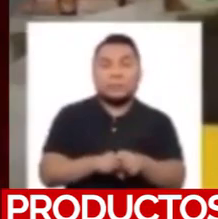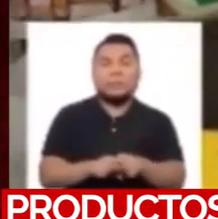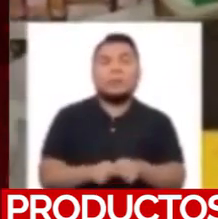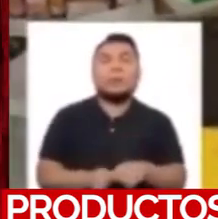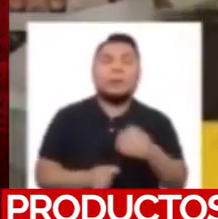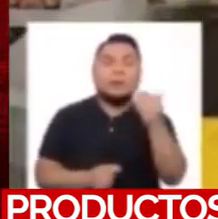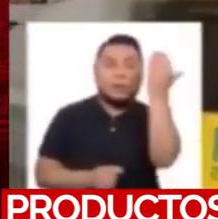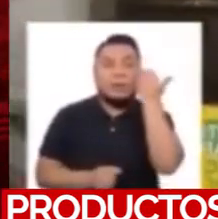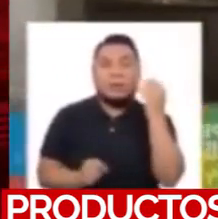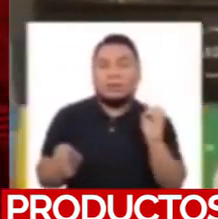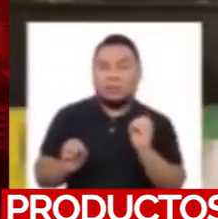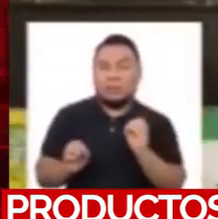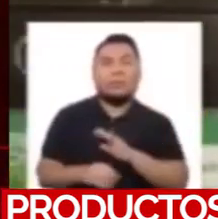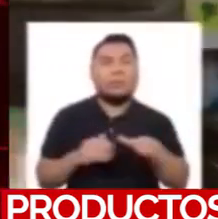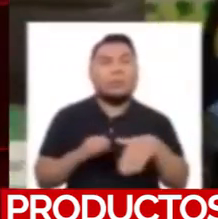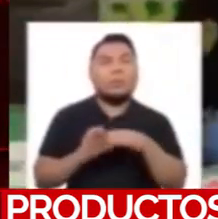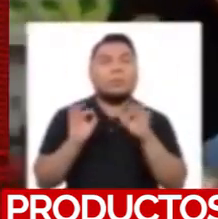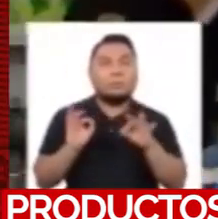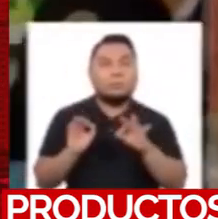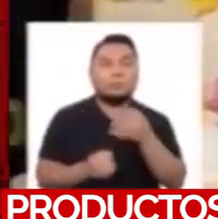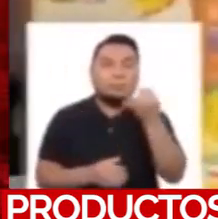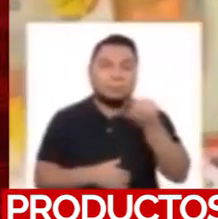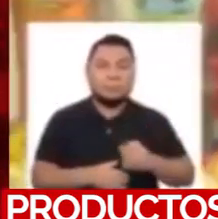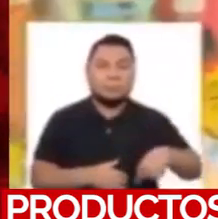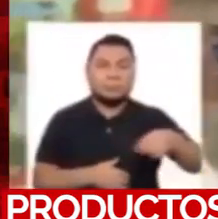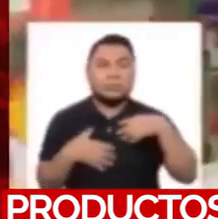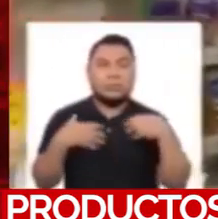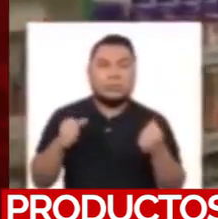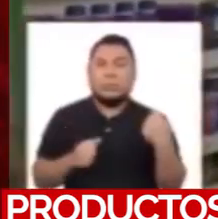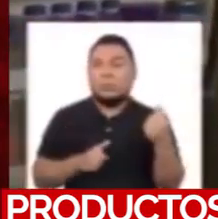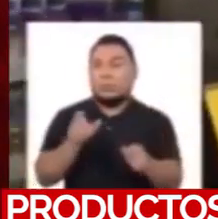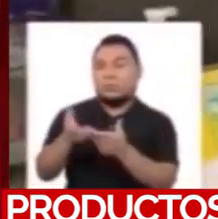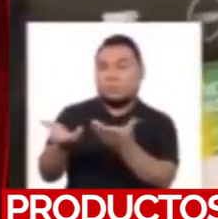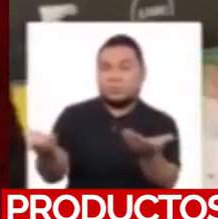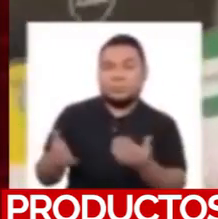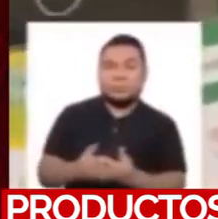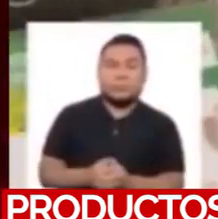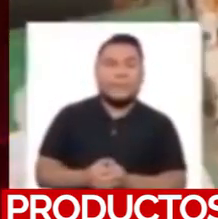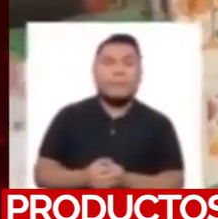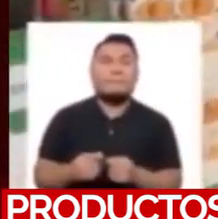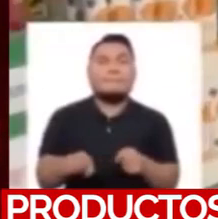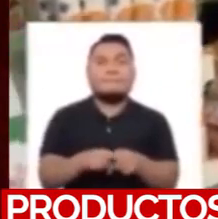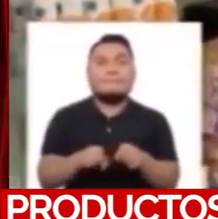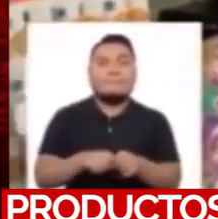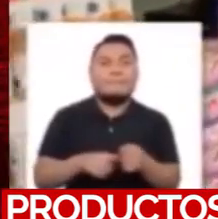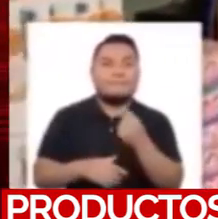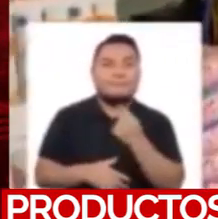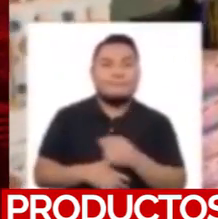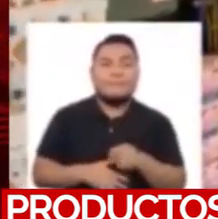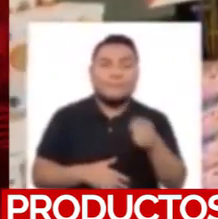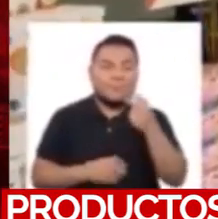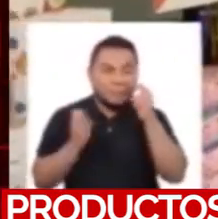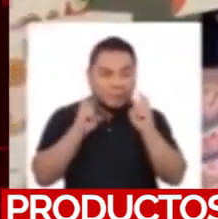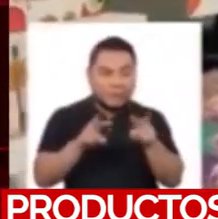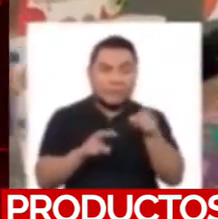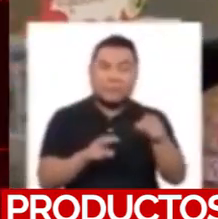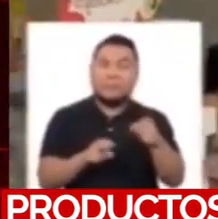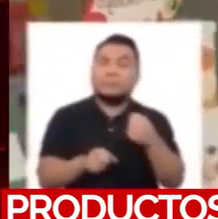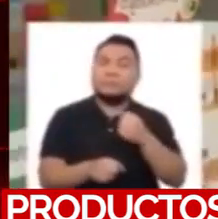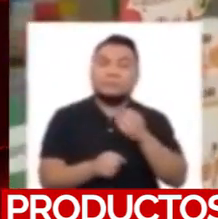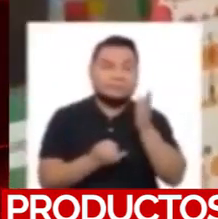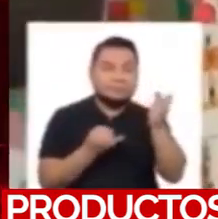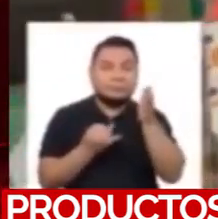sanitarios y sobre todo pues, que hagan el efecto real en la salud del público en general. Asimismo, se verifican estos operativos